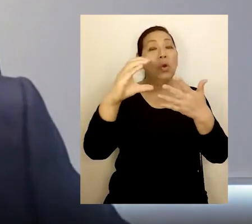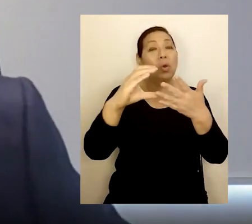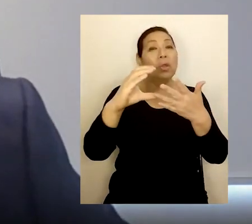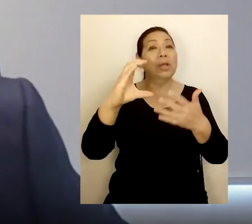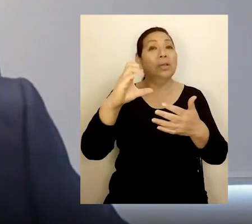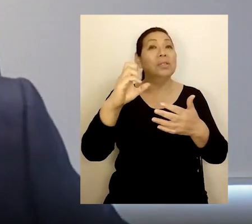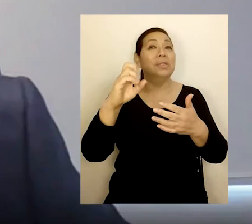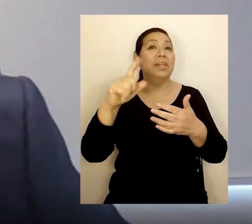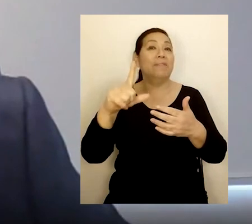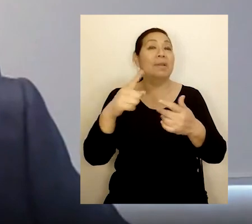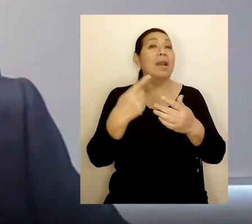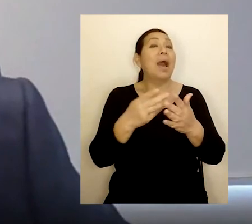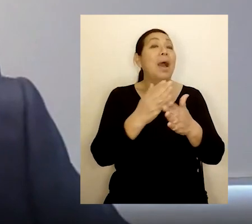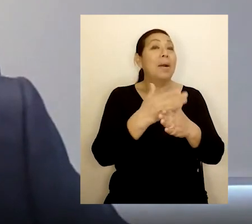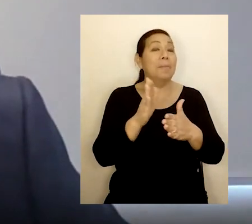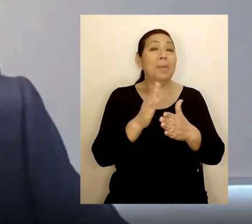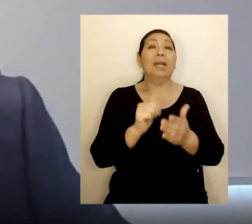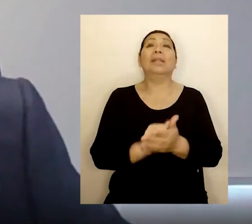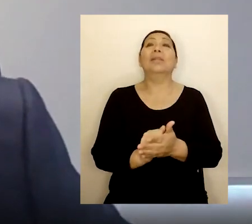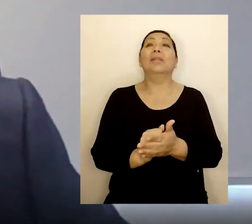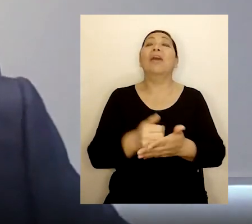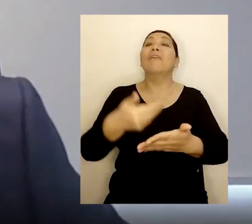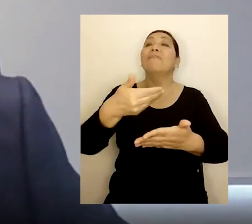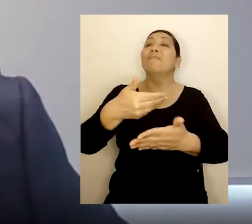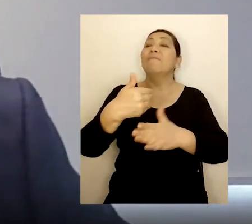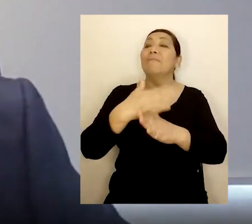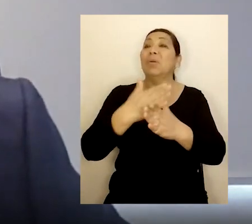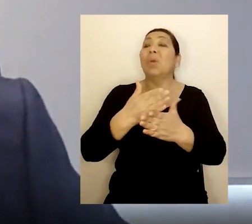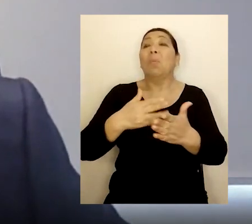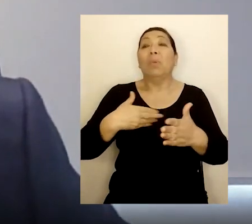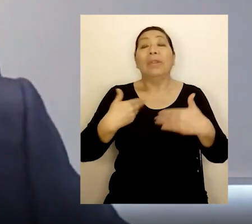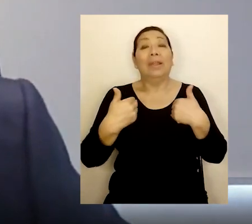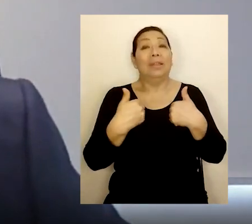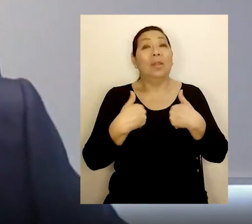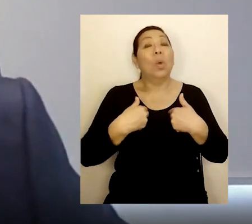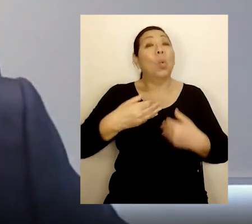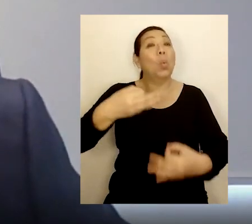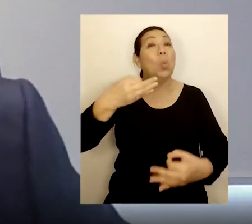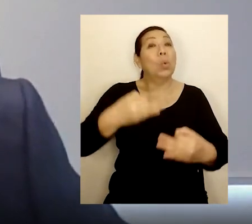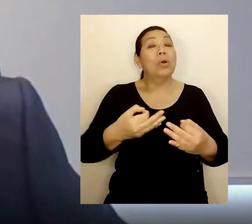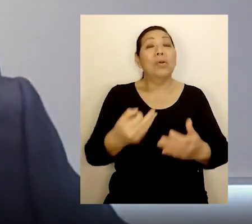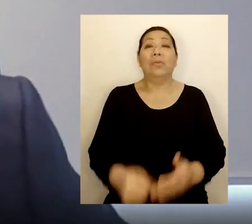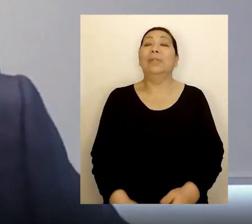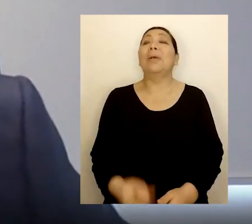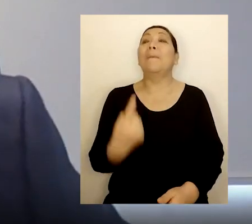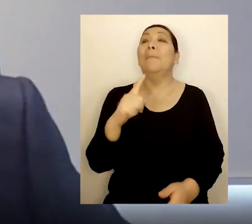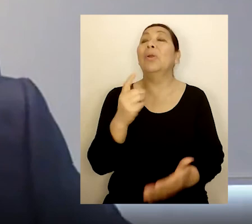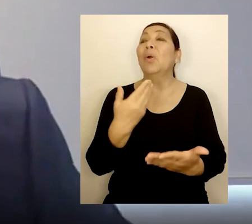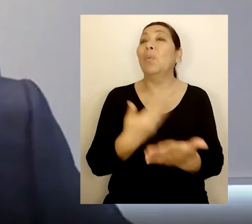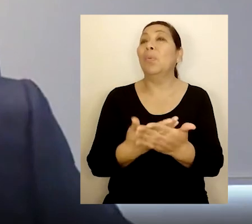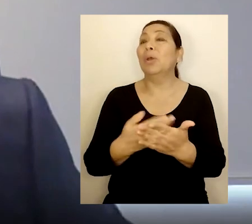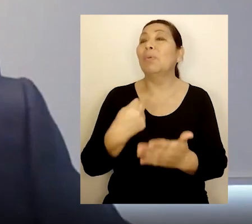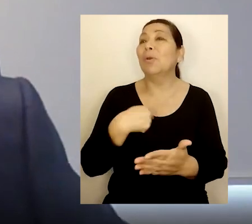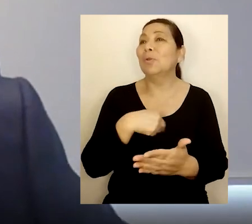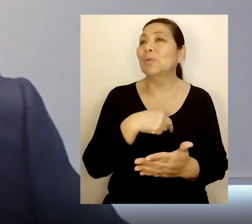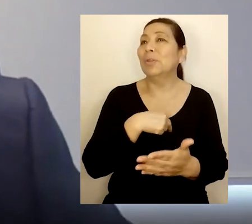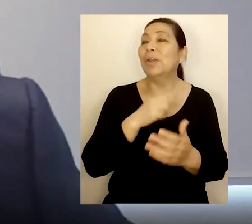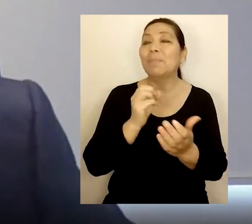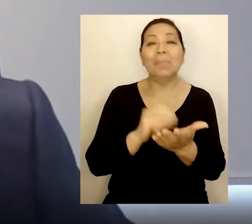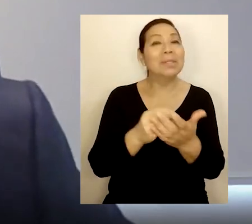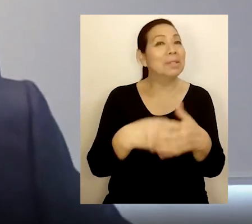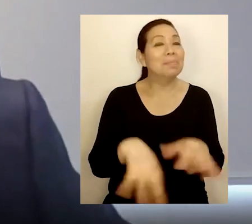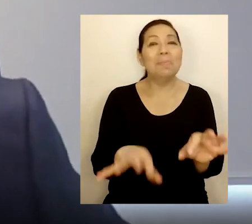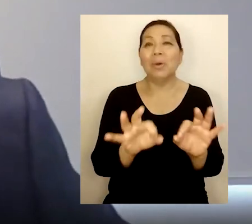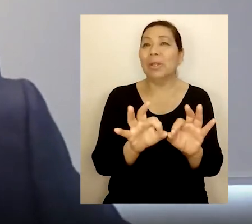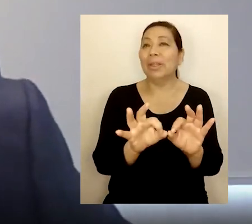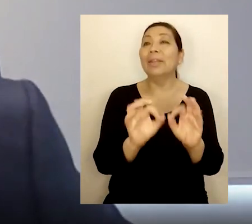Procesal Civil a partir de la facultad que puede tener el juzgador de oficio para una prueba que nosotros consideramos